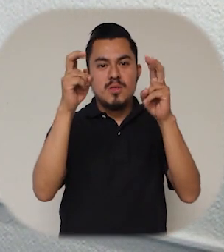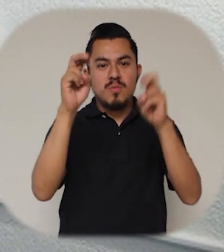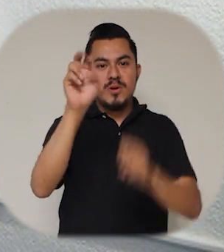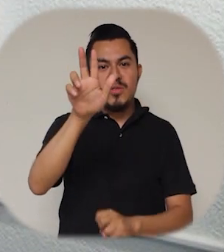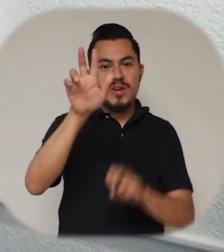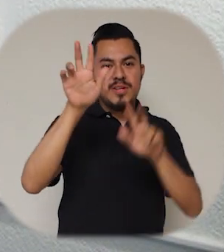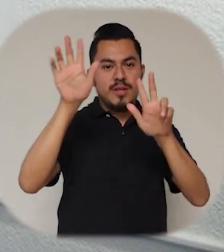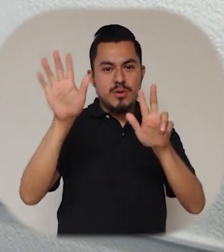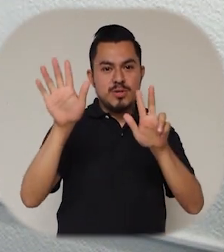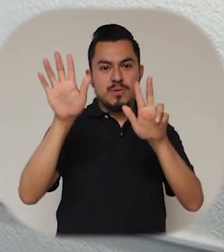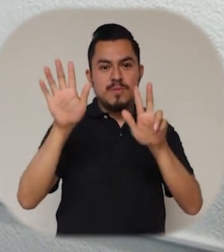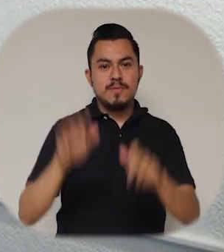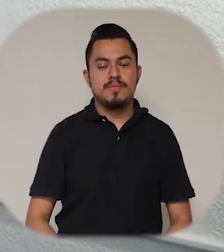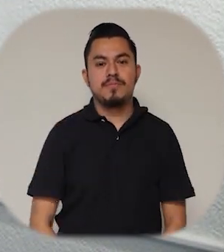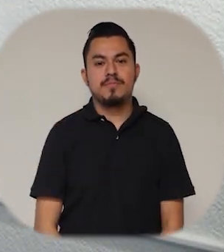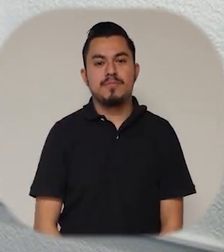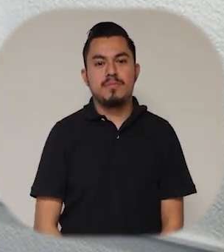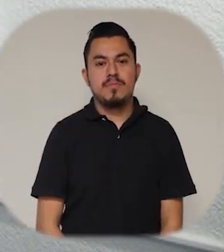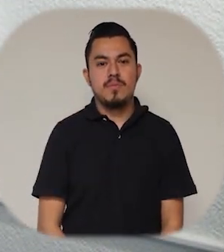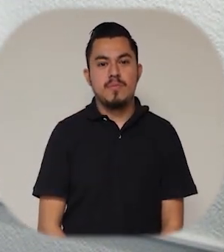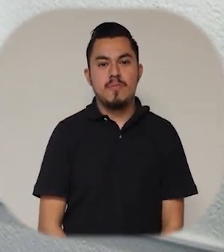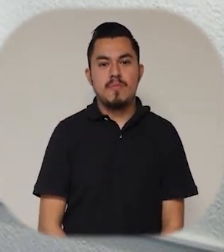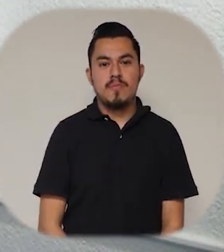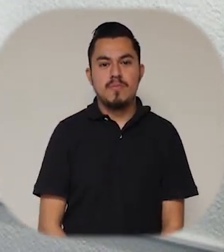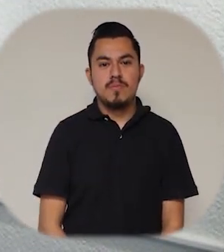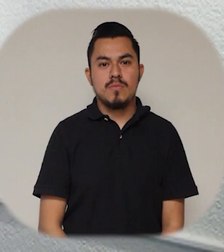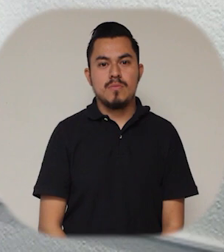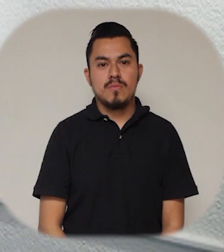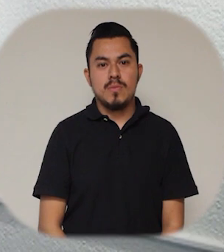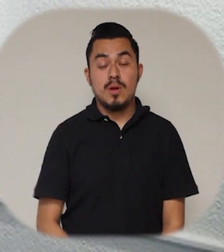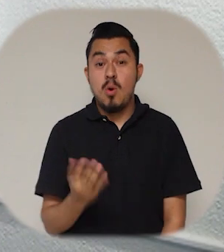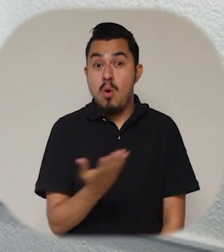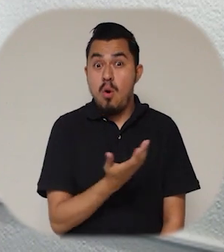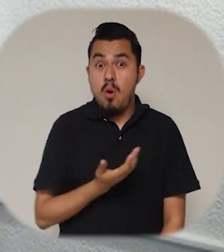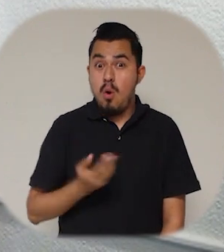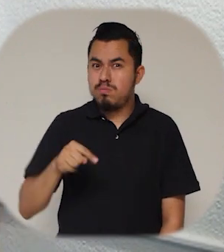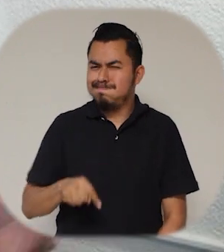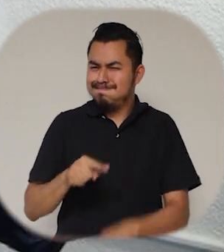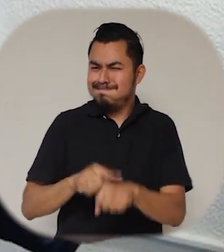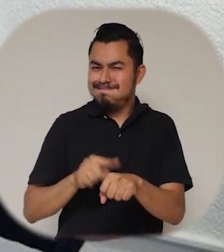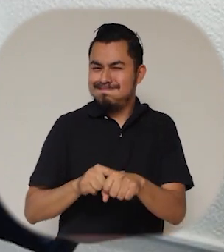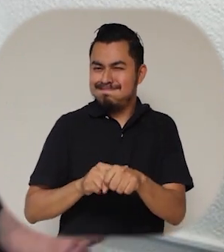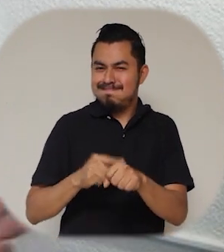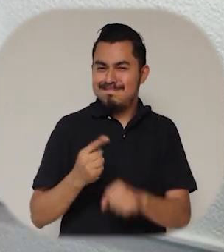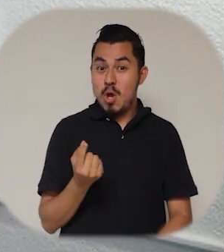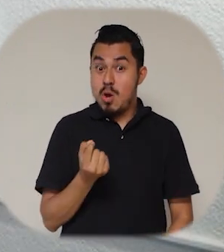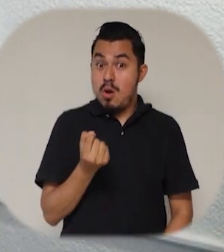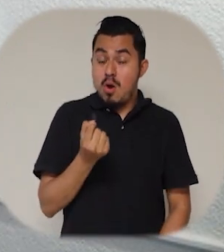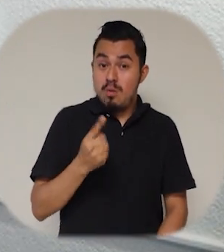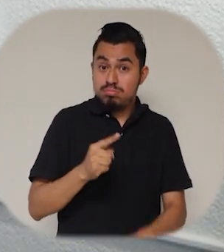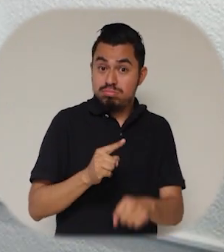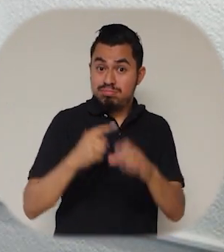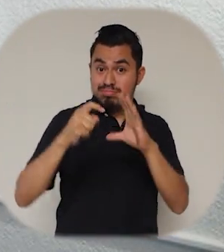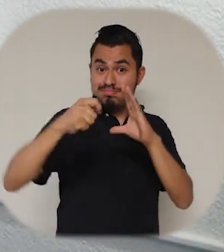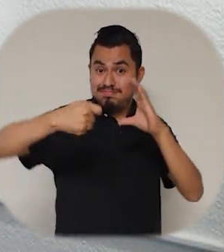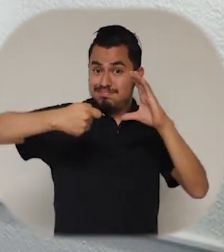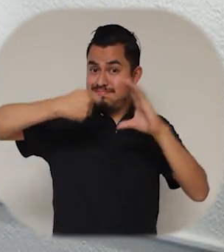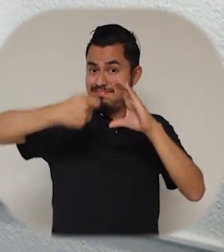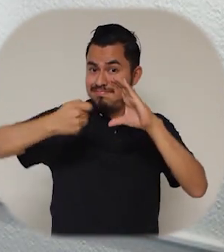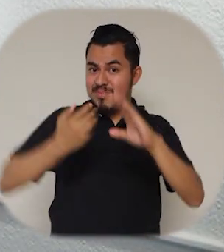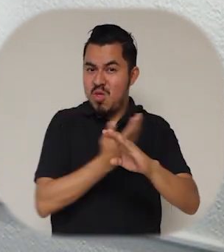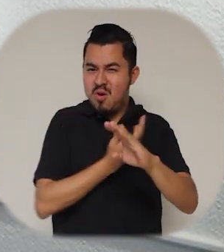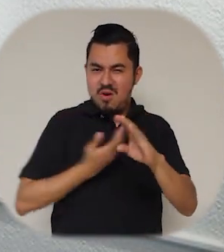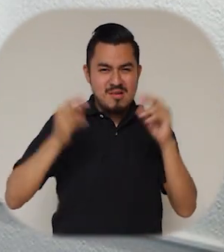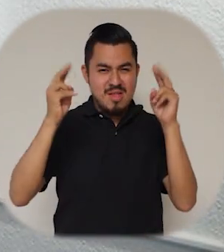En este momento y en el siguiente tiempo vamos a compartir el hecho de que Jesús es el Cristo. Durante los